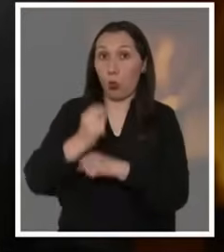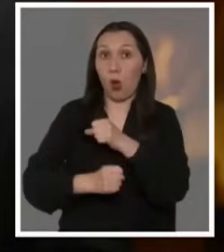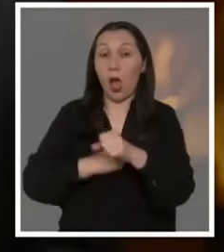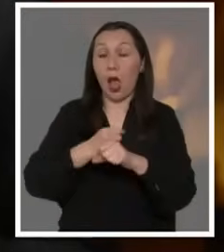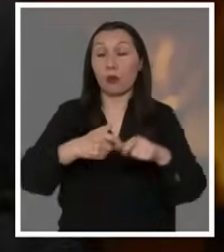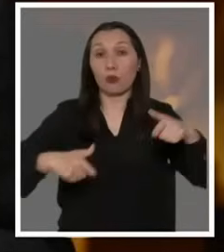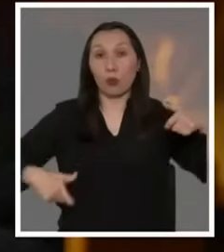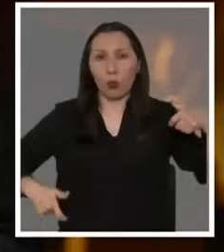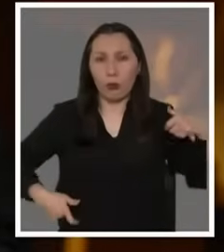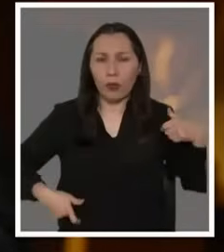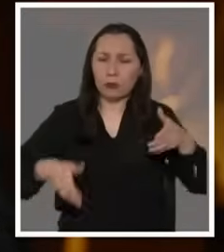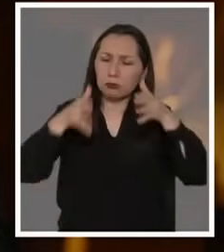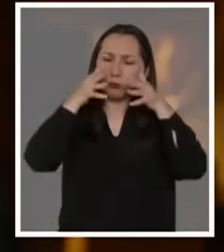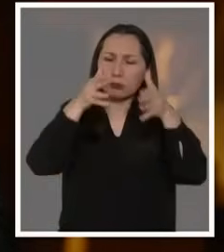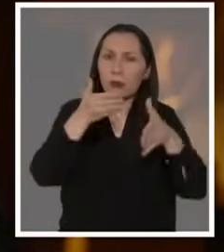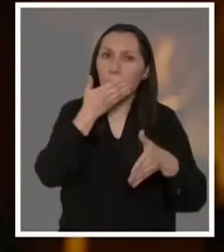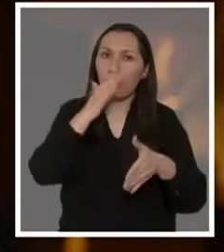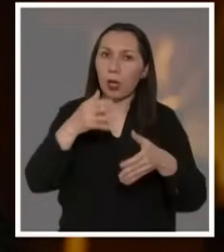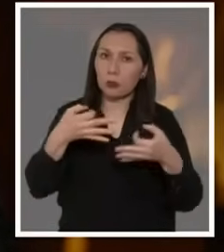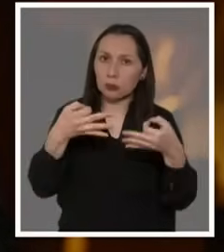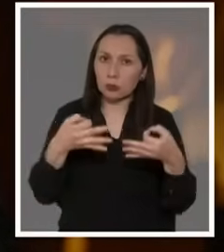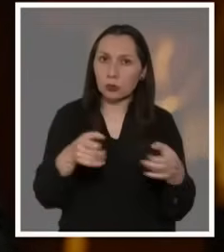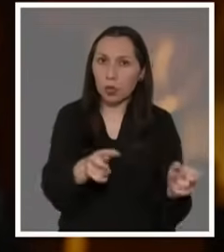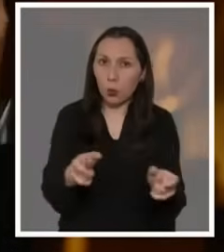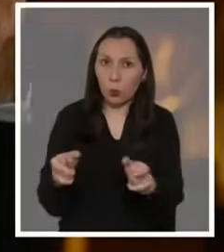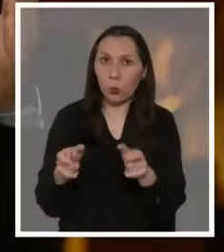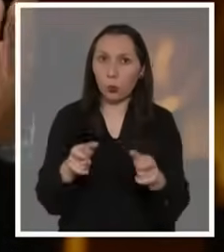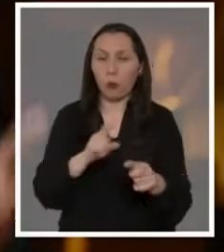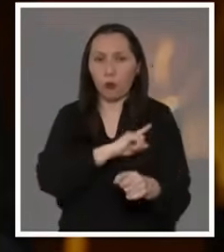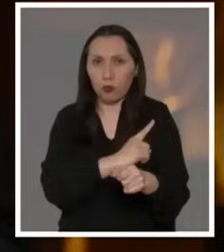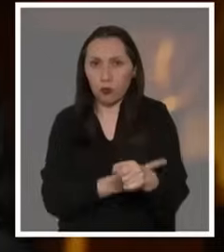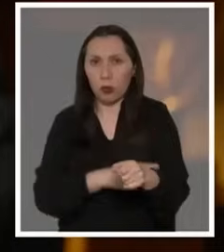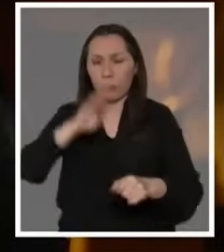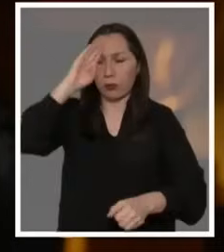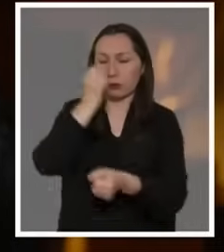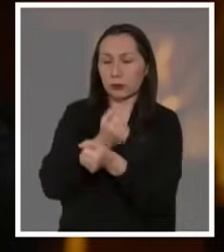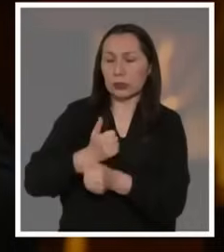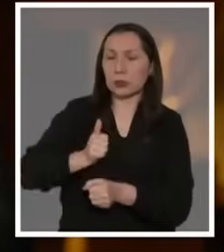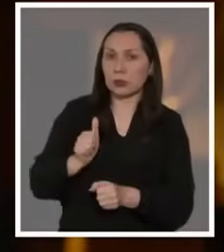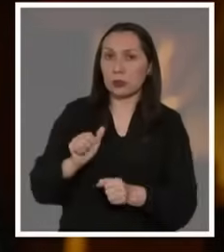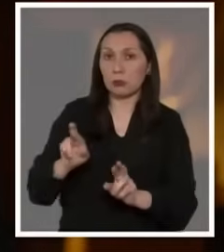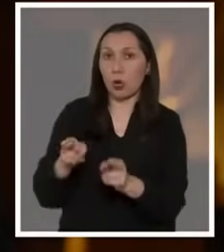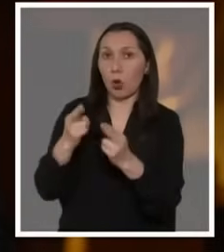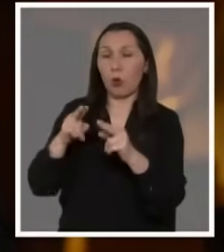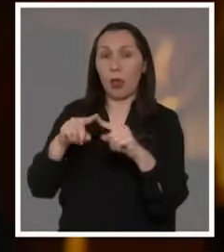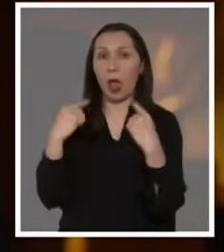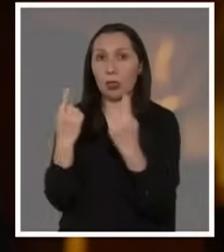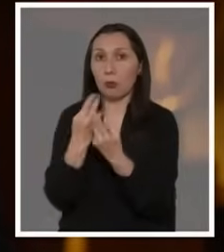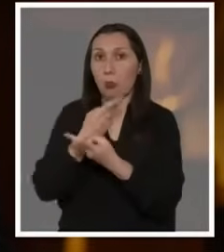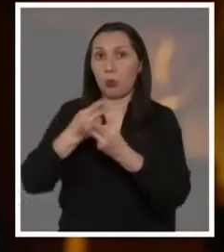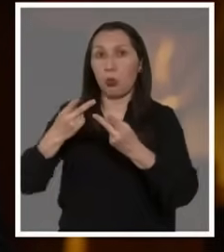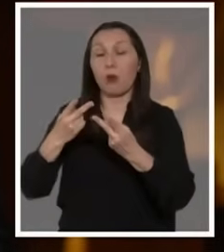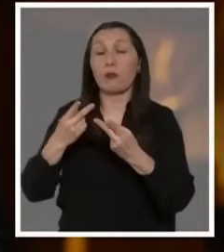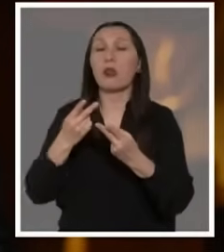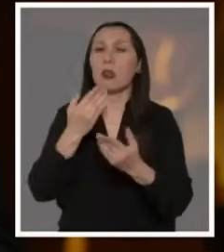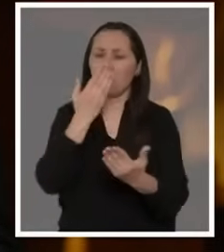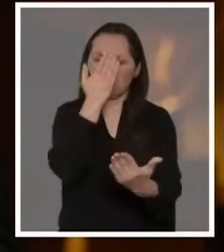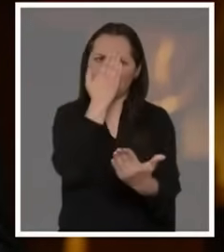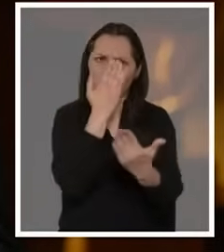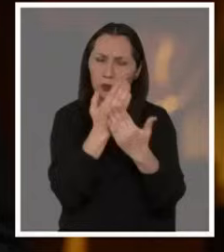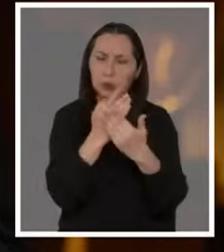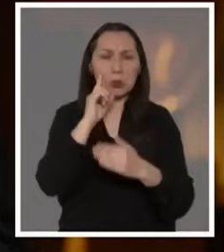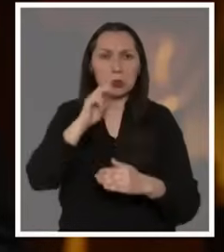de gobierno se ha centrado en mejorar la seguridad, fortaleciendo nuestras policías, recuperando espacios públicos y haciendo frente